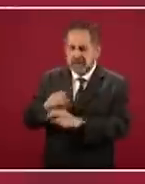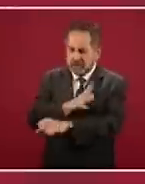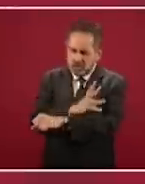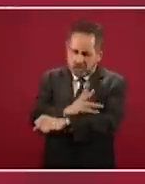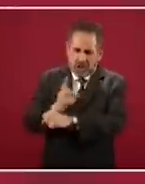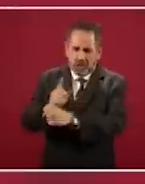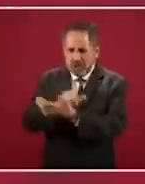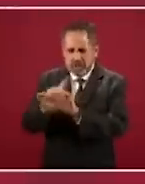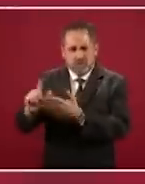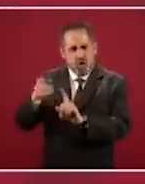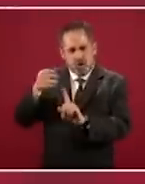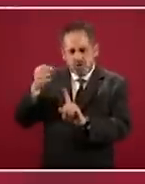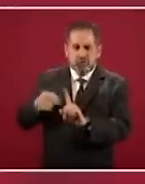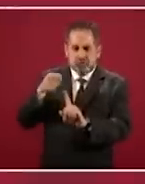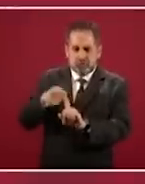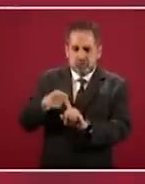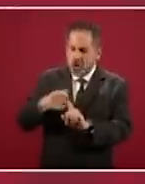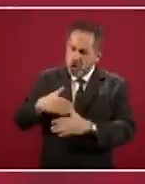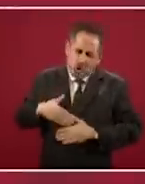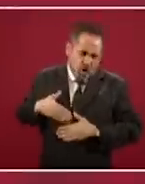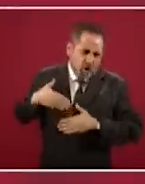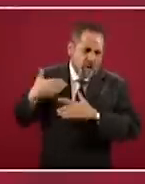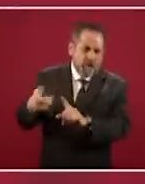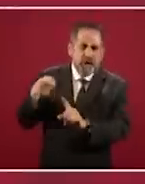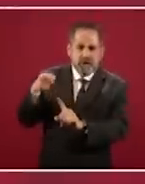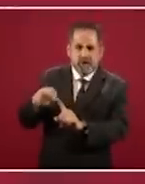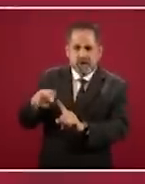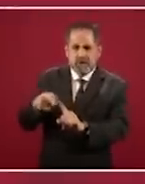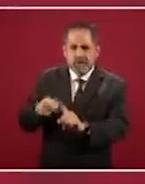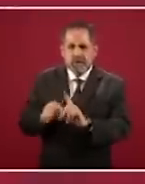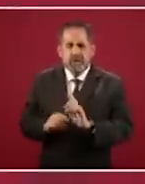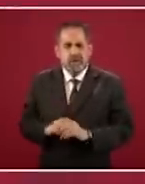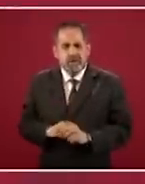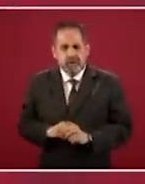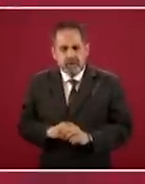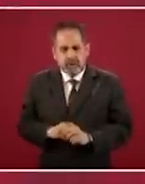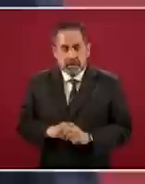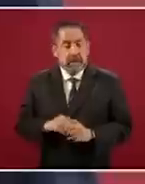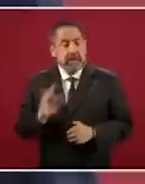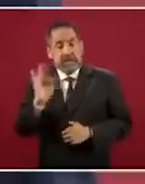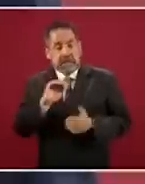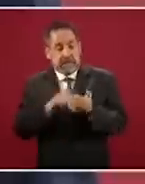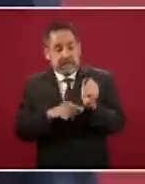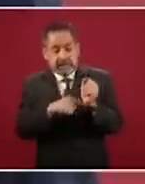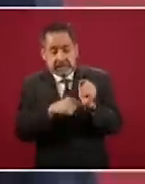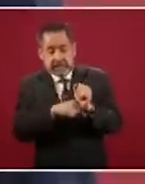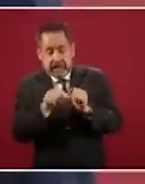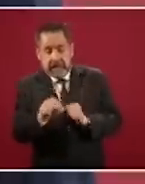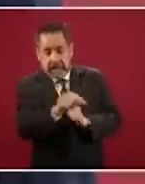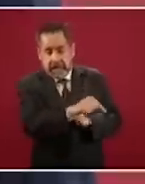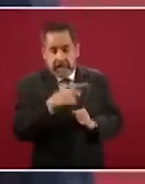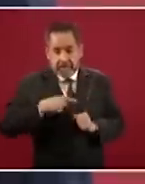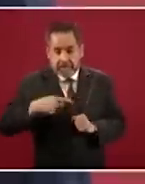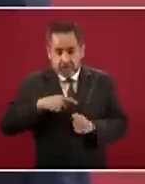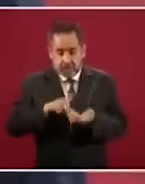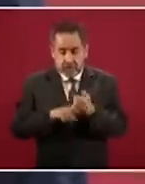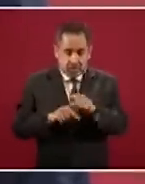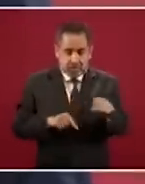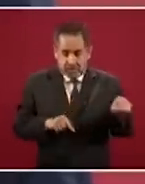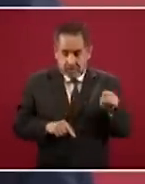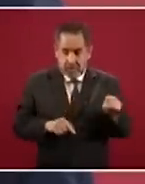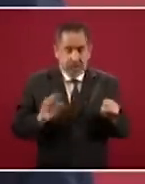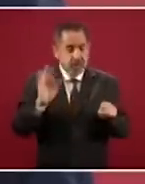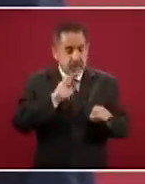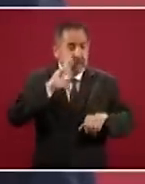limpia, y le tengo toda la confianza. Y si existen estas personas, si